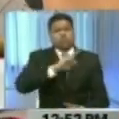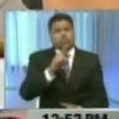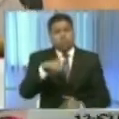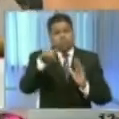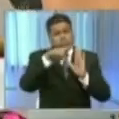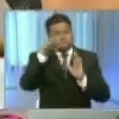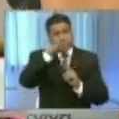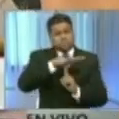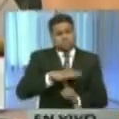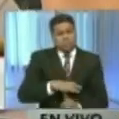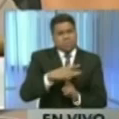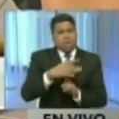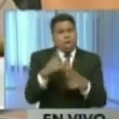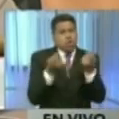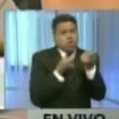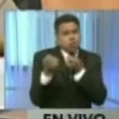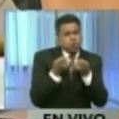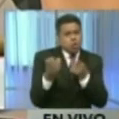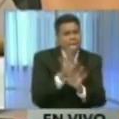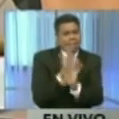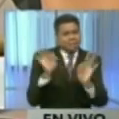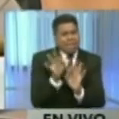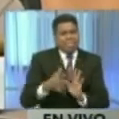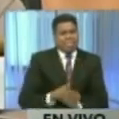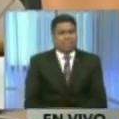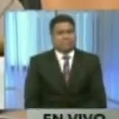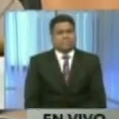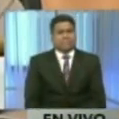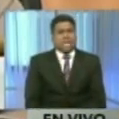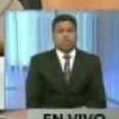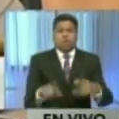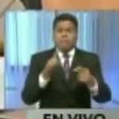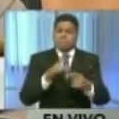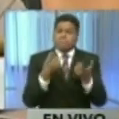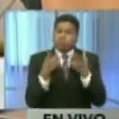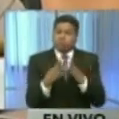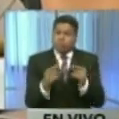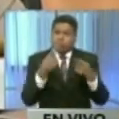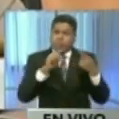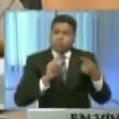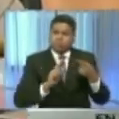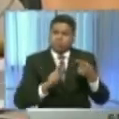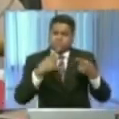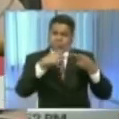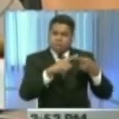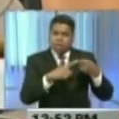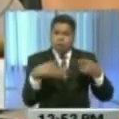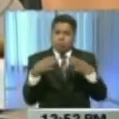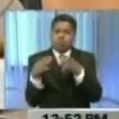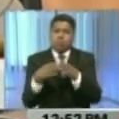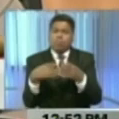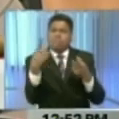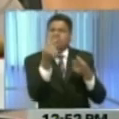a ningún tipo de control. Los poderes financieros, los poderes mediáticos,